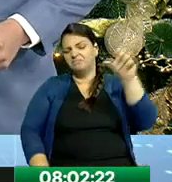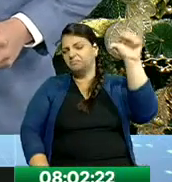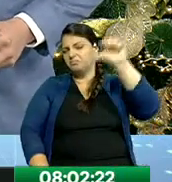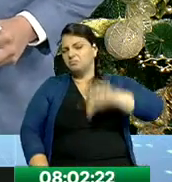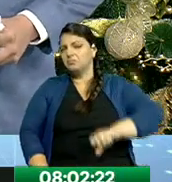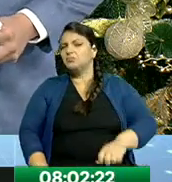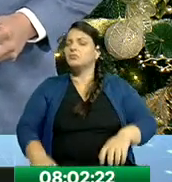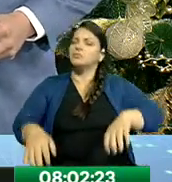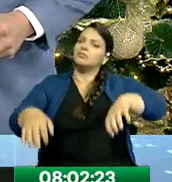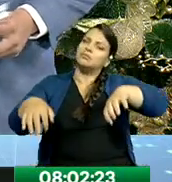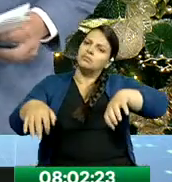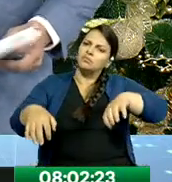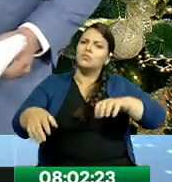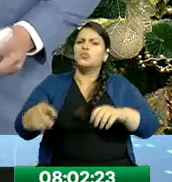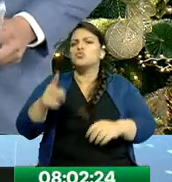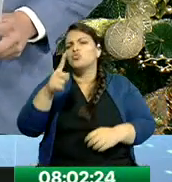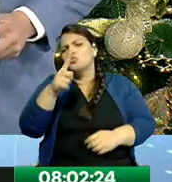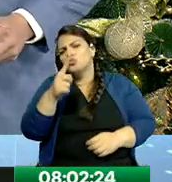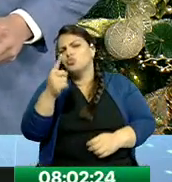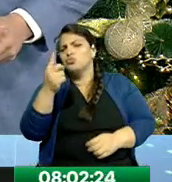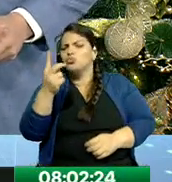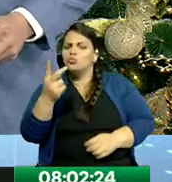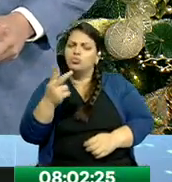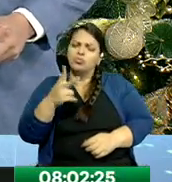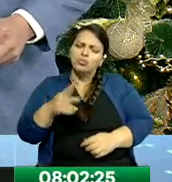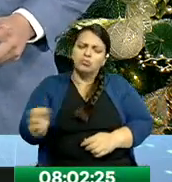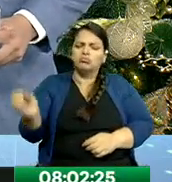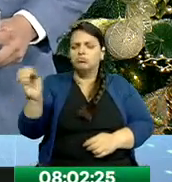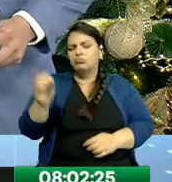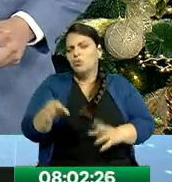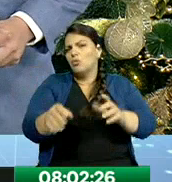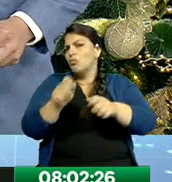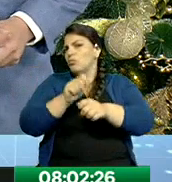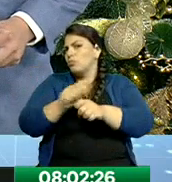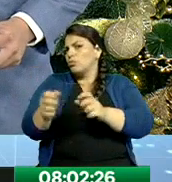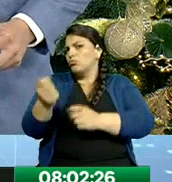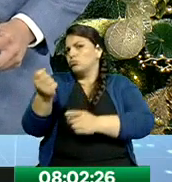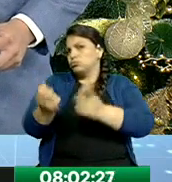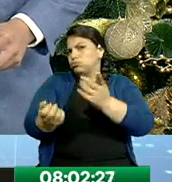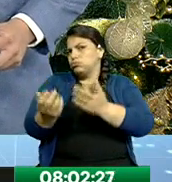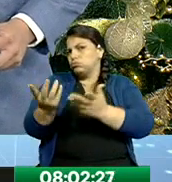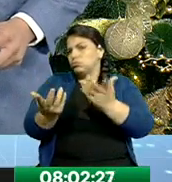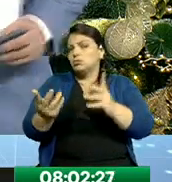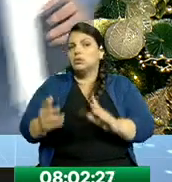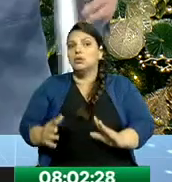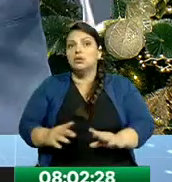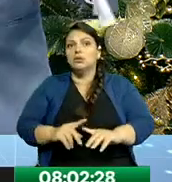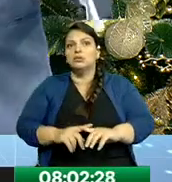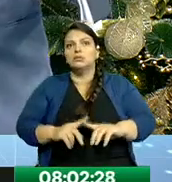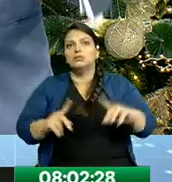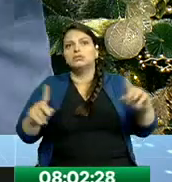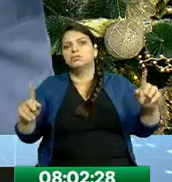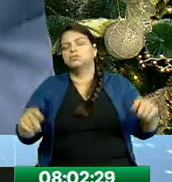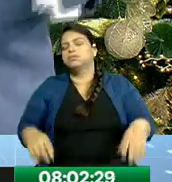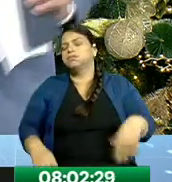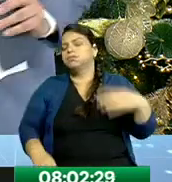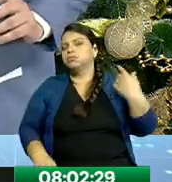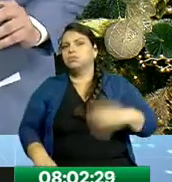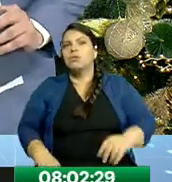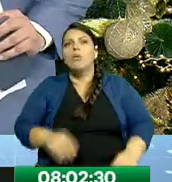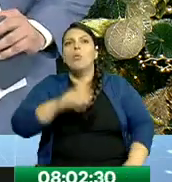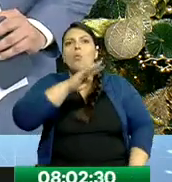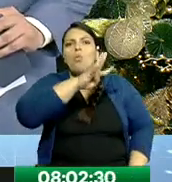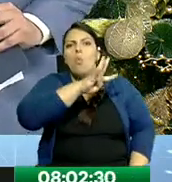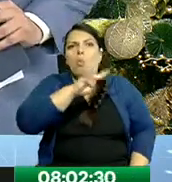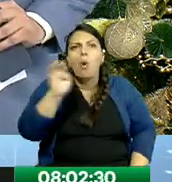Yo no estoy en contra... Porque aquí en Guayaquil sí está regulado, porque yo vi muchísimo, súper tranquilo, al menos donde yo estaba. Tranquilito. Pero allá,